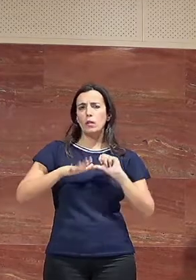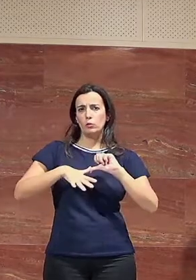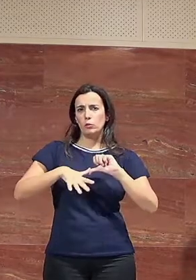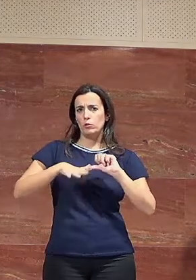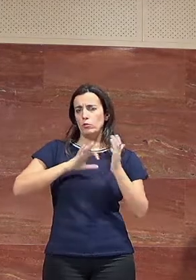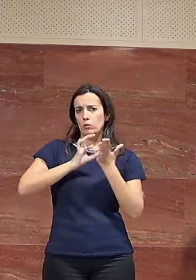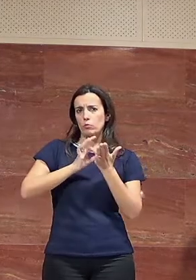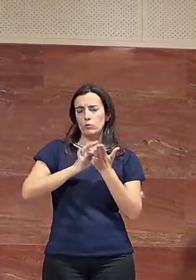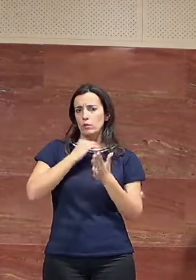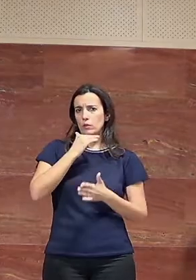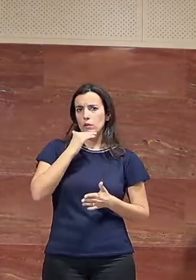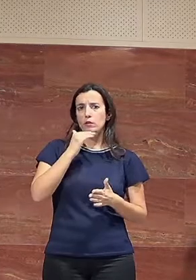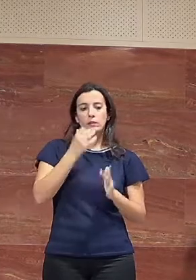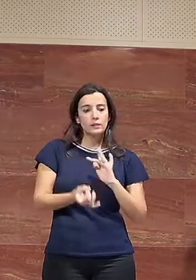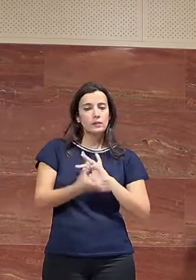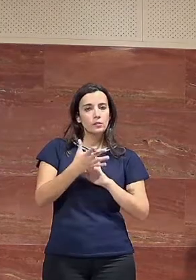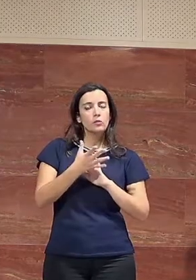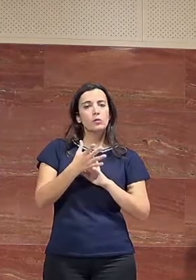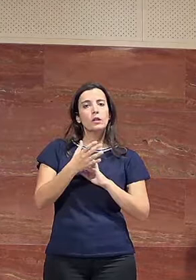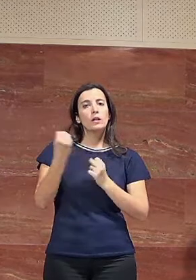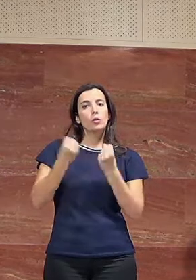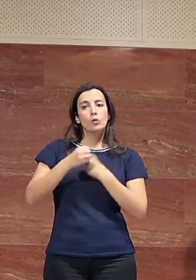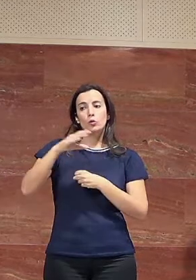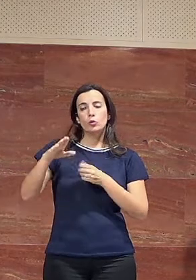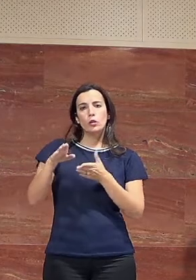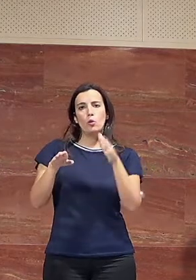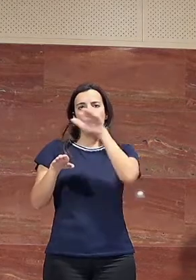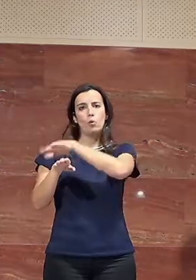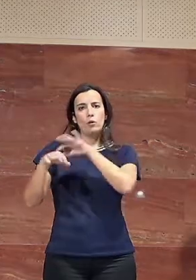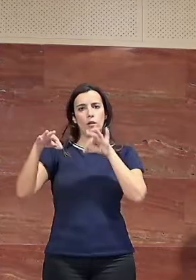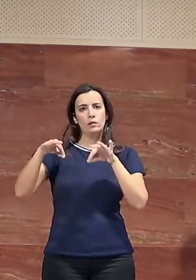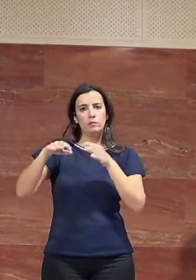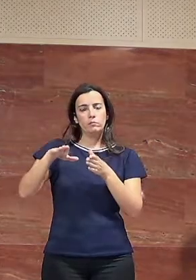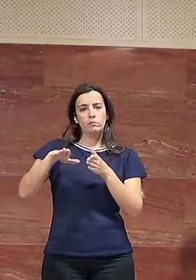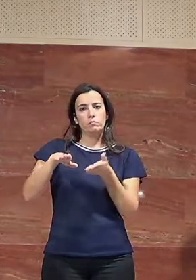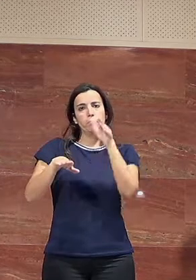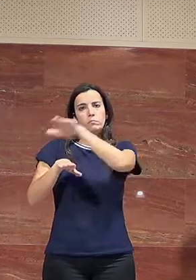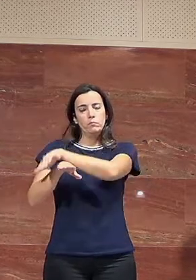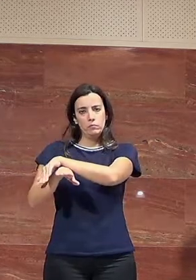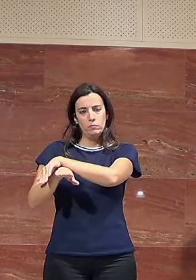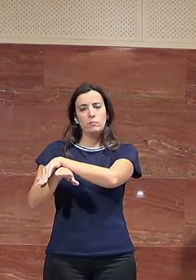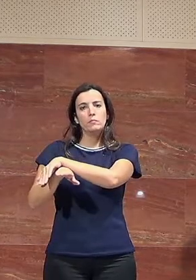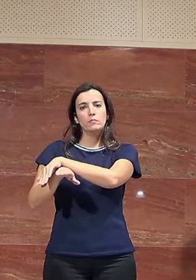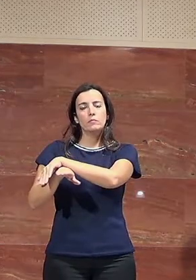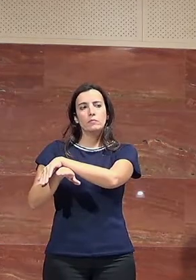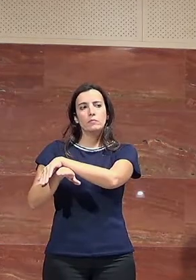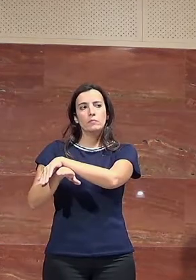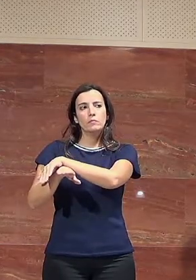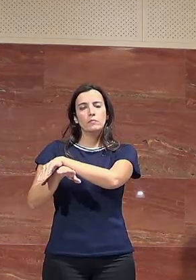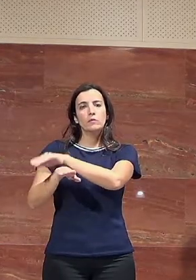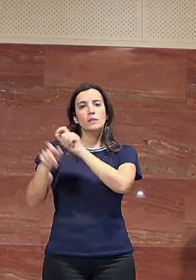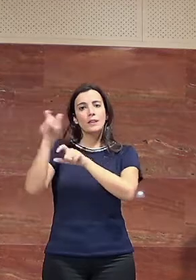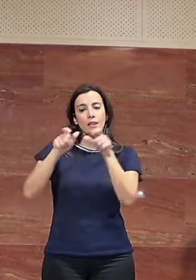cuando ocurre esto, al coche se le cubre con una lona donde viene rotulado que ese tío está mal aparcado. Y lo cubre la